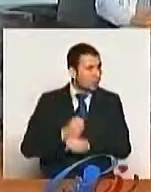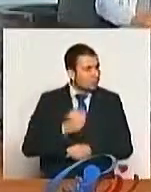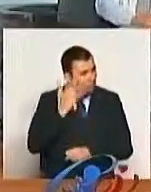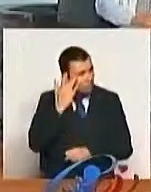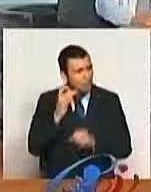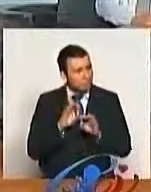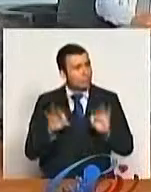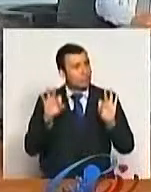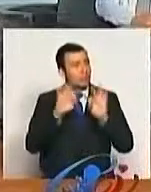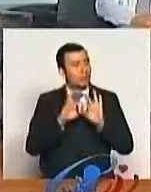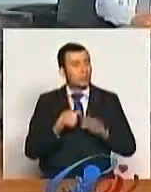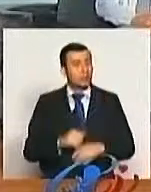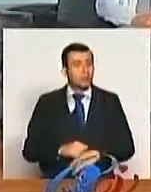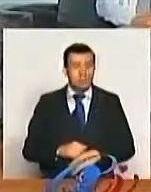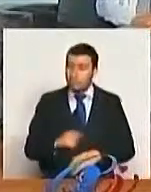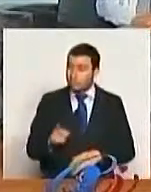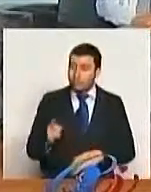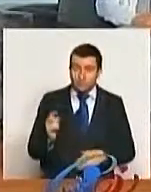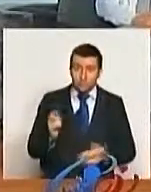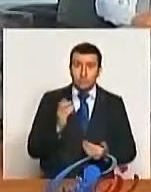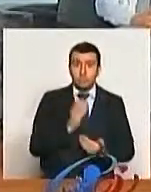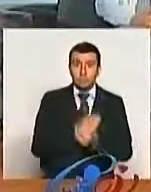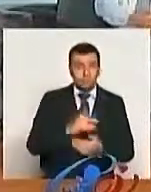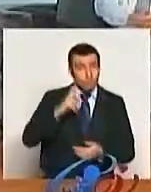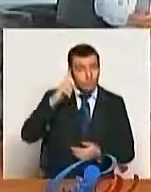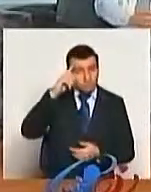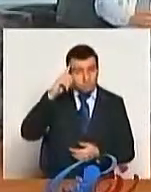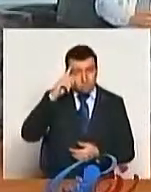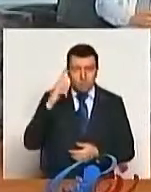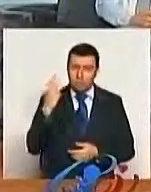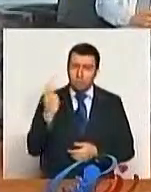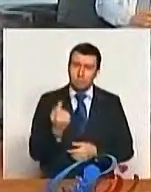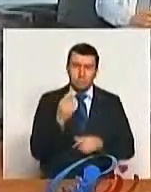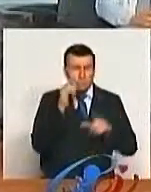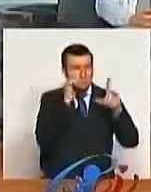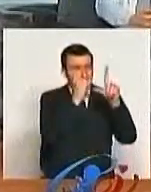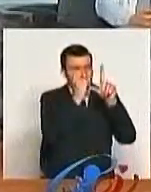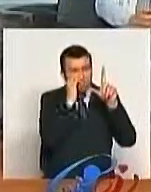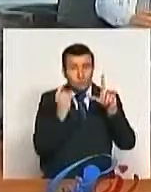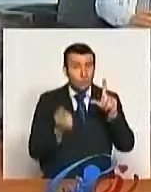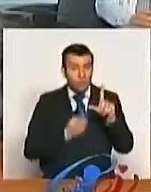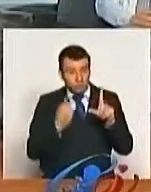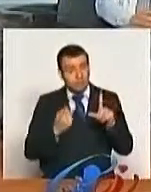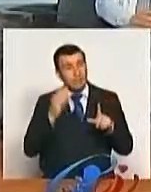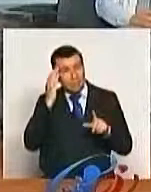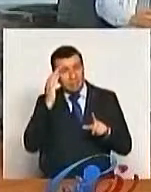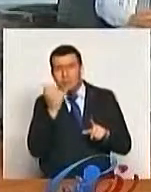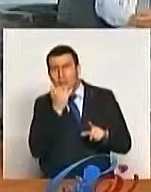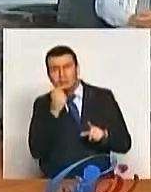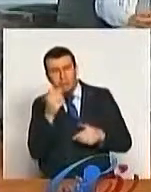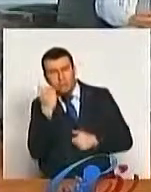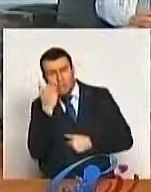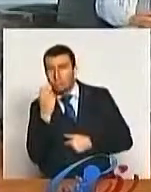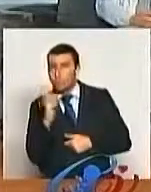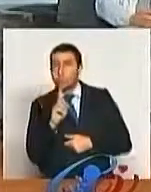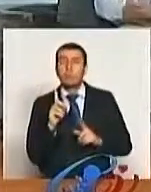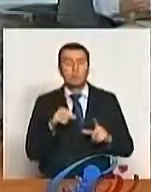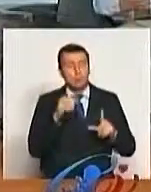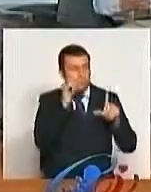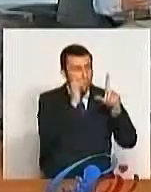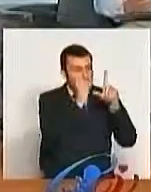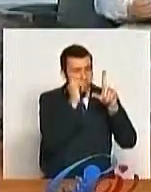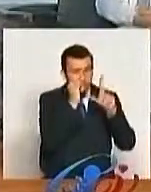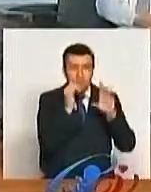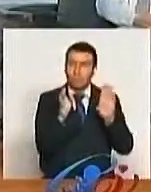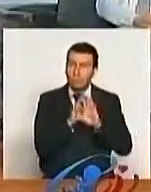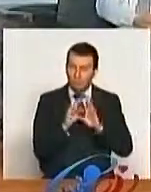la citología no solamente sirve para diagnóstico. Es increíble escucharlo, pero la citología también es un tratamiento. ¿Cómo así